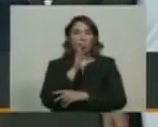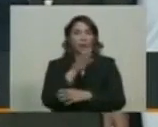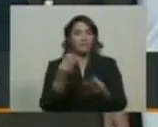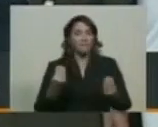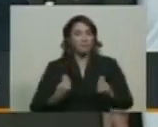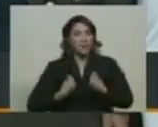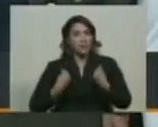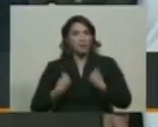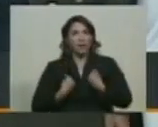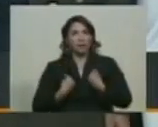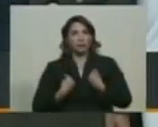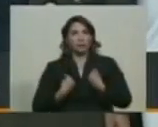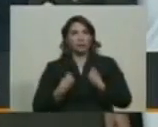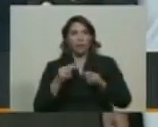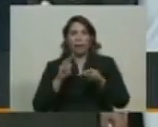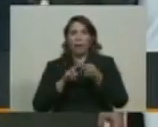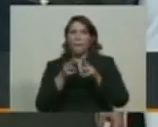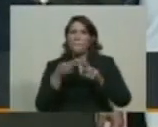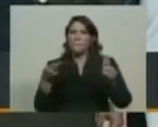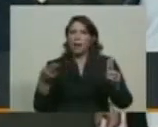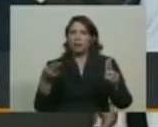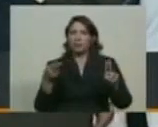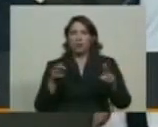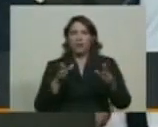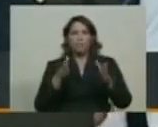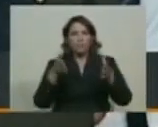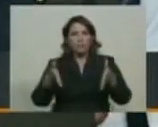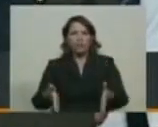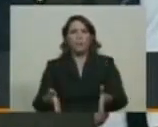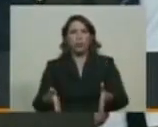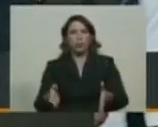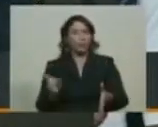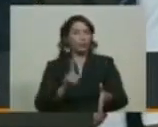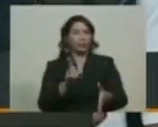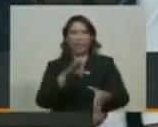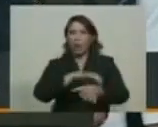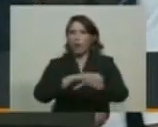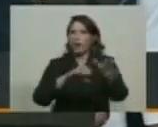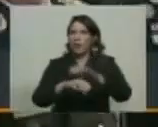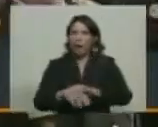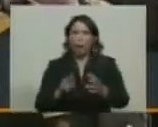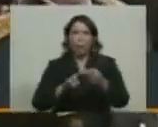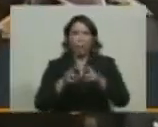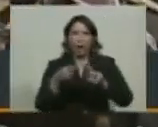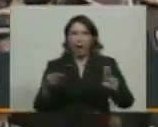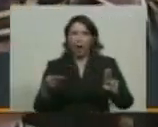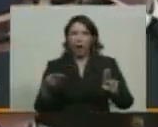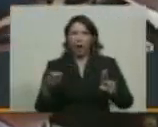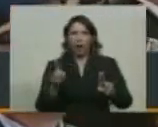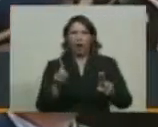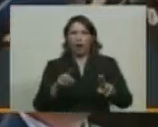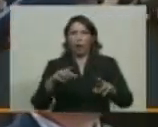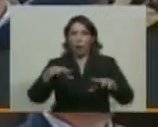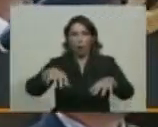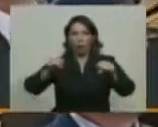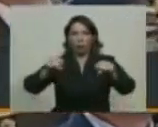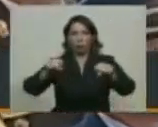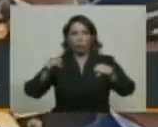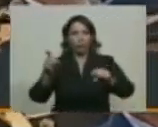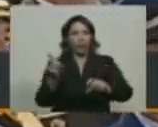No es la paz de los sepulcros, la paz de los esclavos, la paz de las colonias, no.